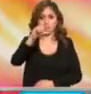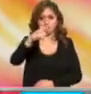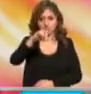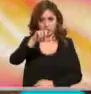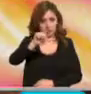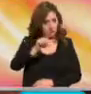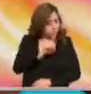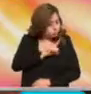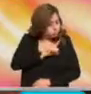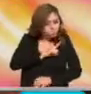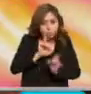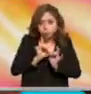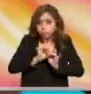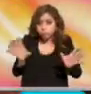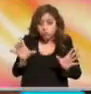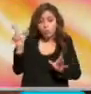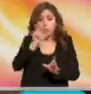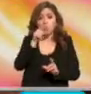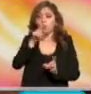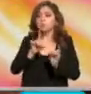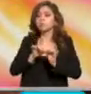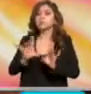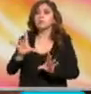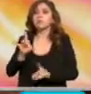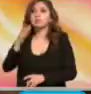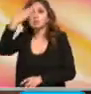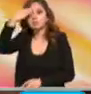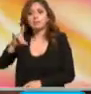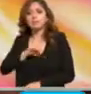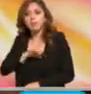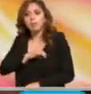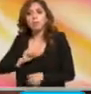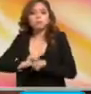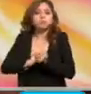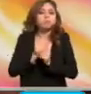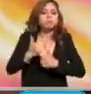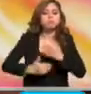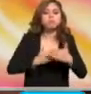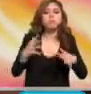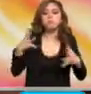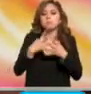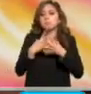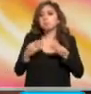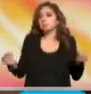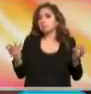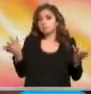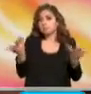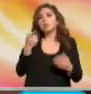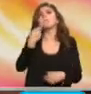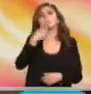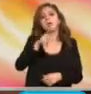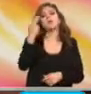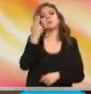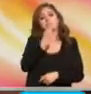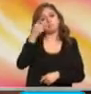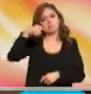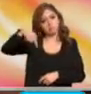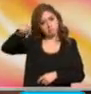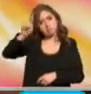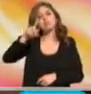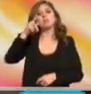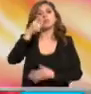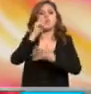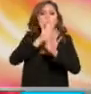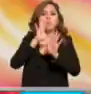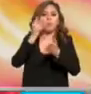puedes, por supuesto, Así como superar. llega, se puede ir. Exacto, eso es muy importante, ¿no? O sea, entender que Muy finalmente bien. no tenemos por qué estar viviendo con eso, sino No. que tiene solución. Por supuesto, ir